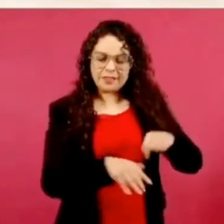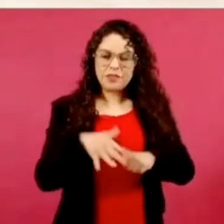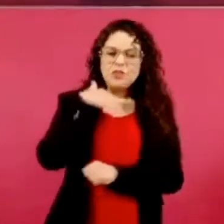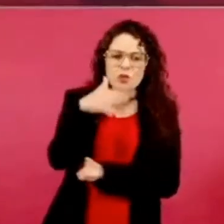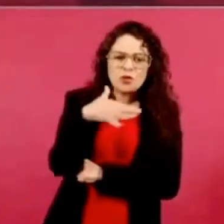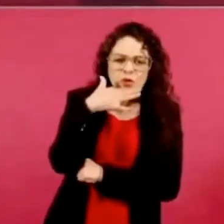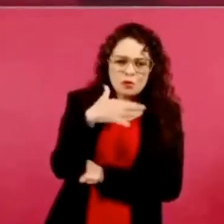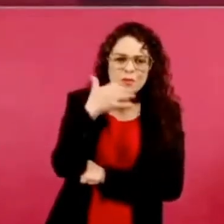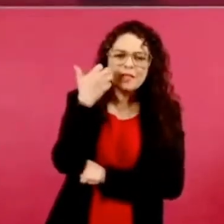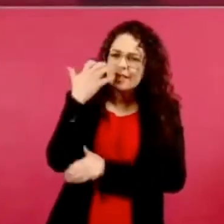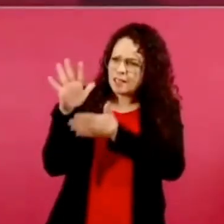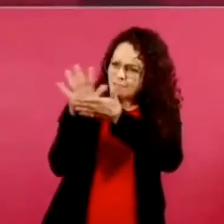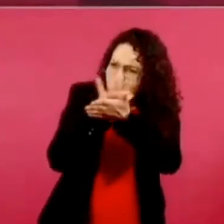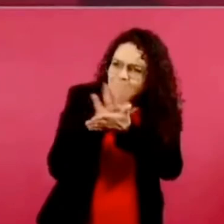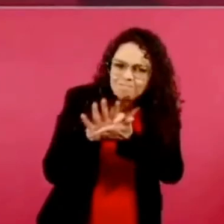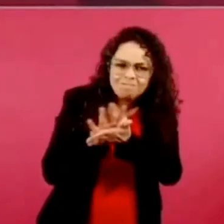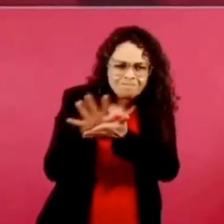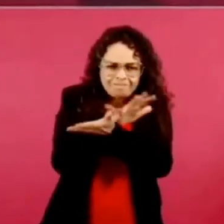y